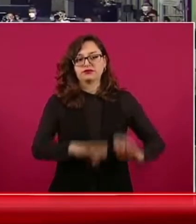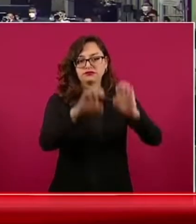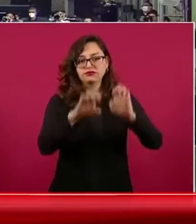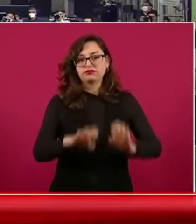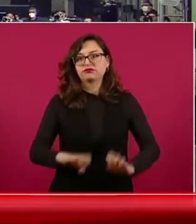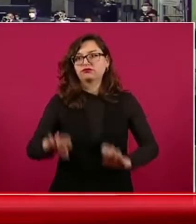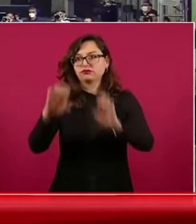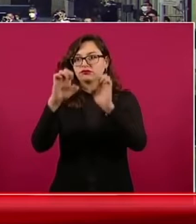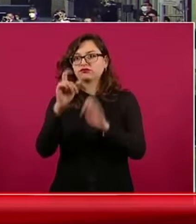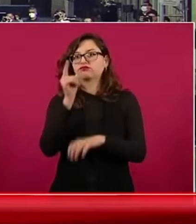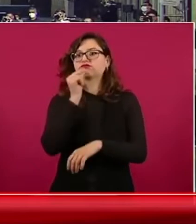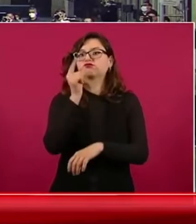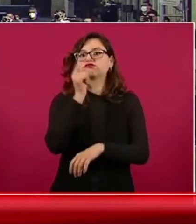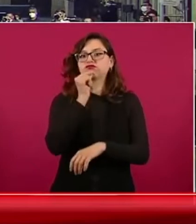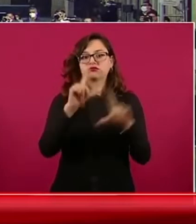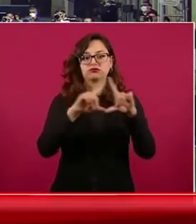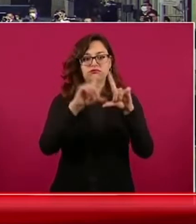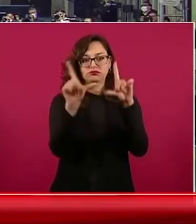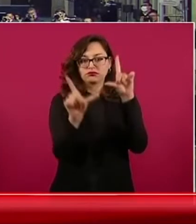de cuarteles en todo el país,